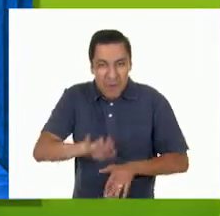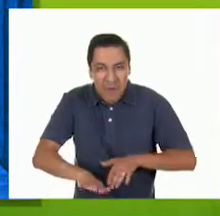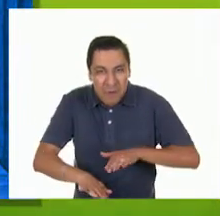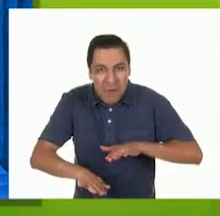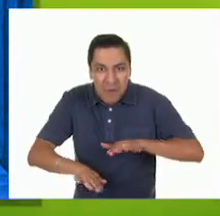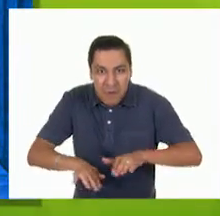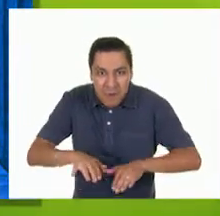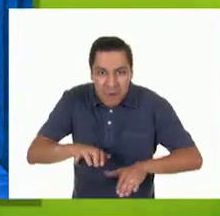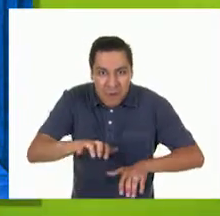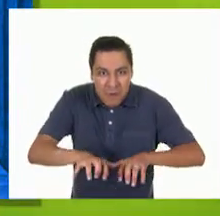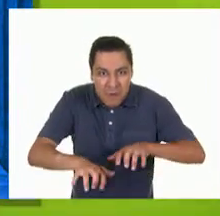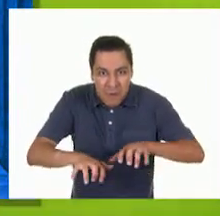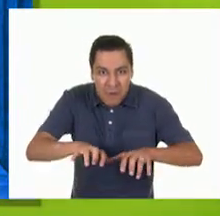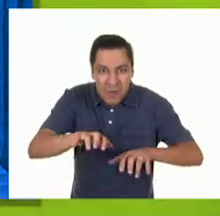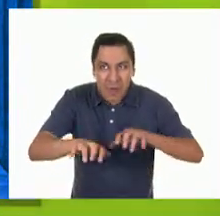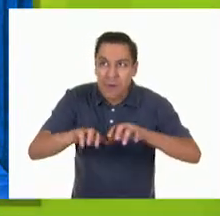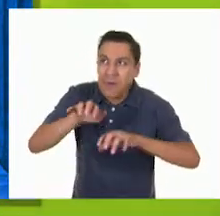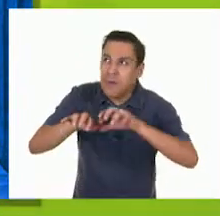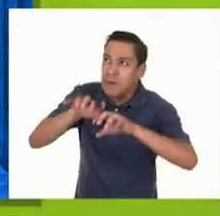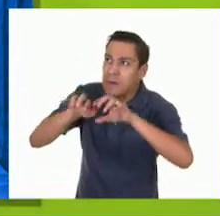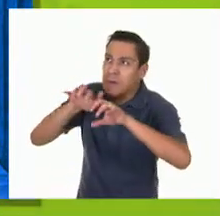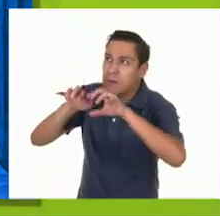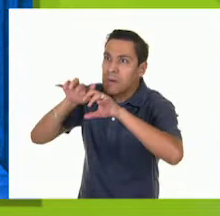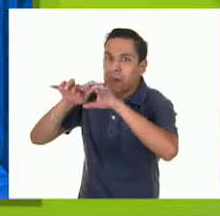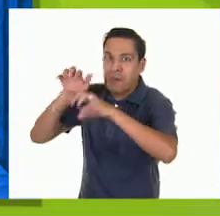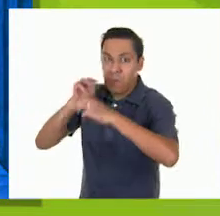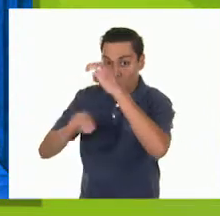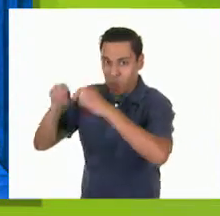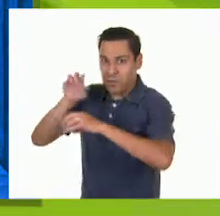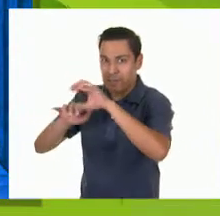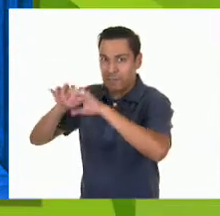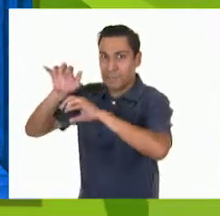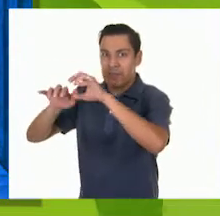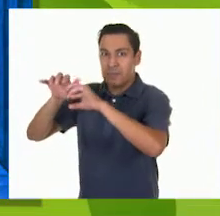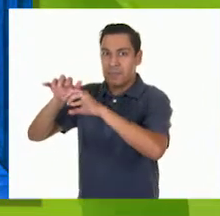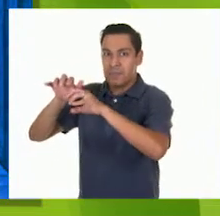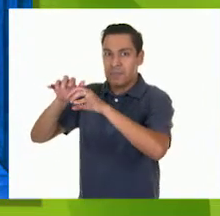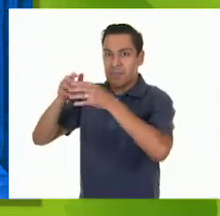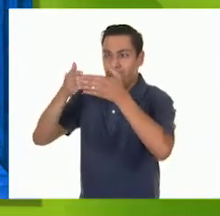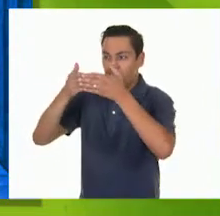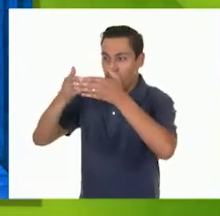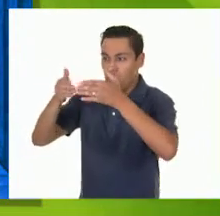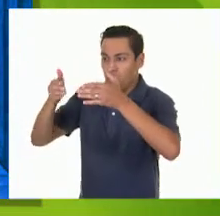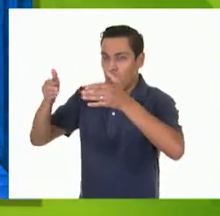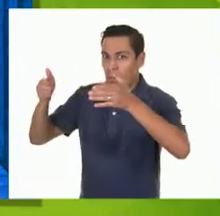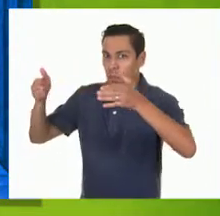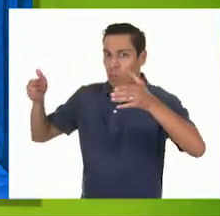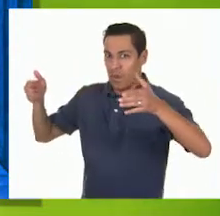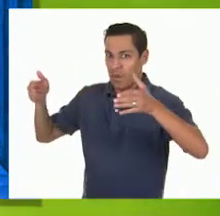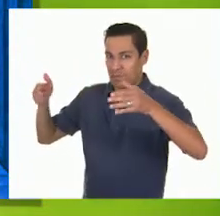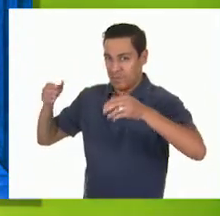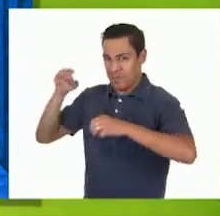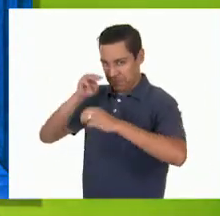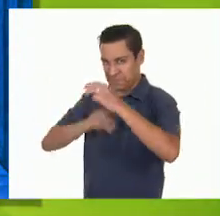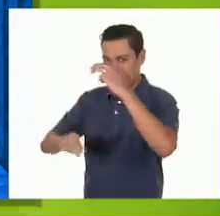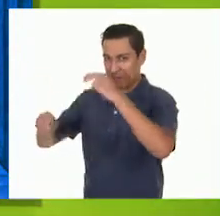escaló y a las puertas de la montaña de nuestro sustento